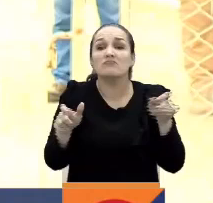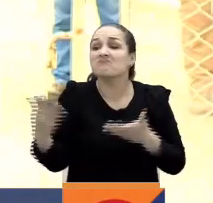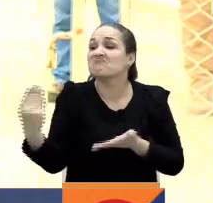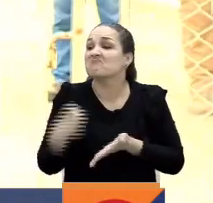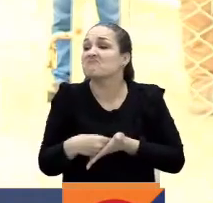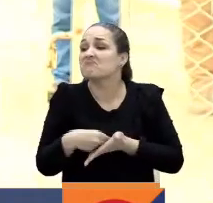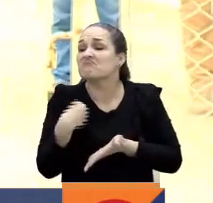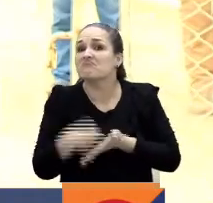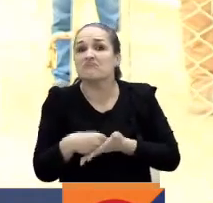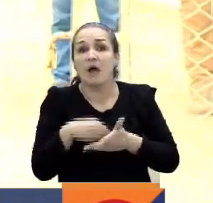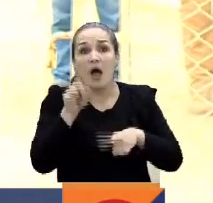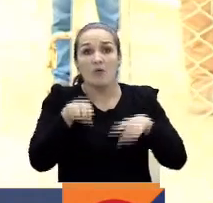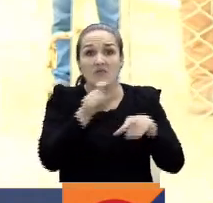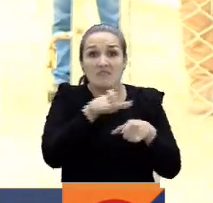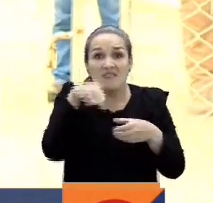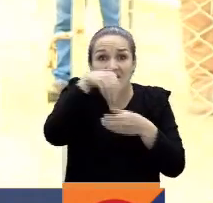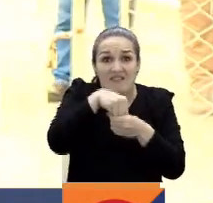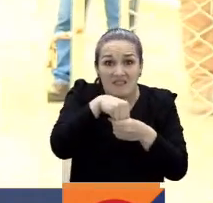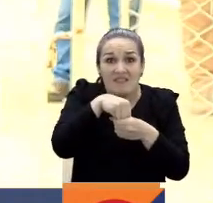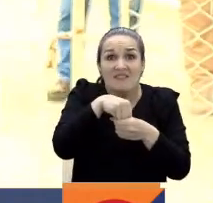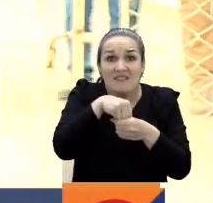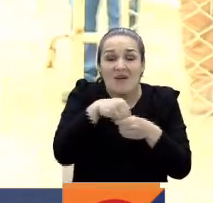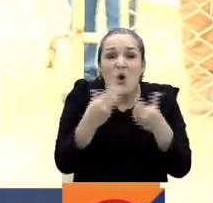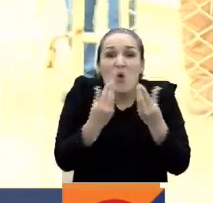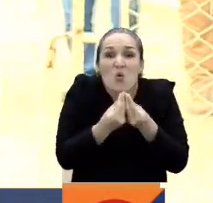peaje, de bandas